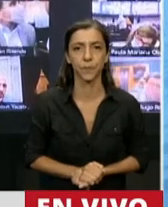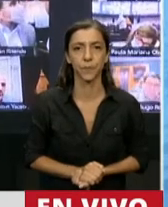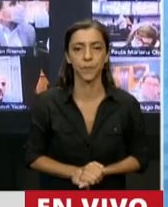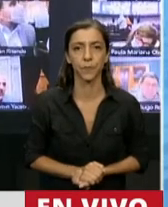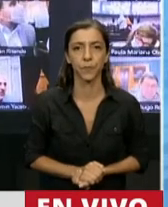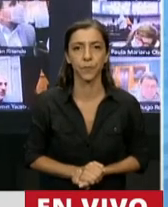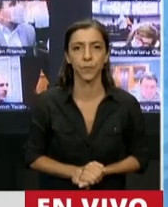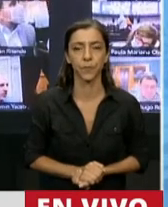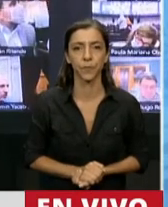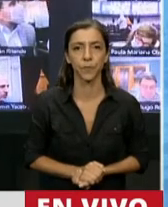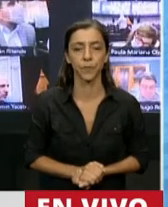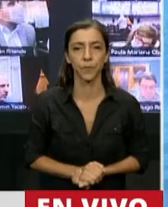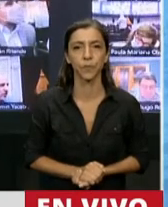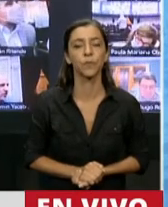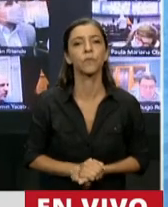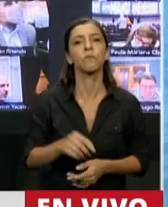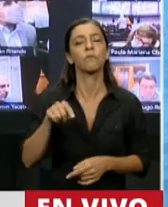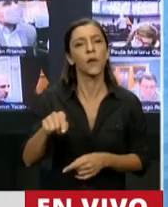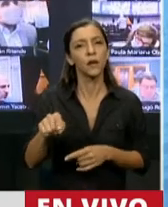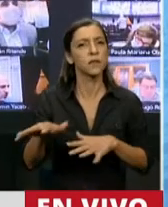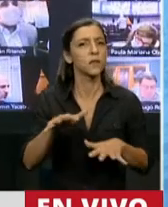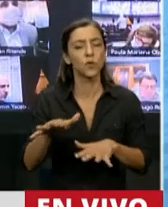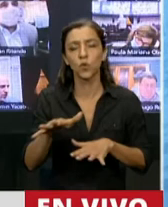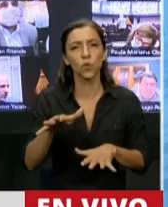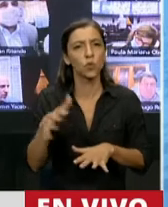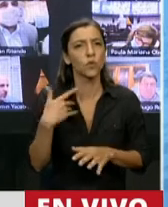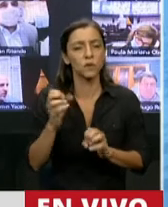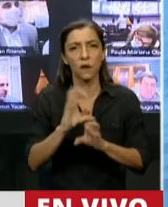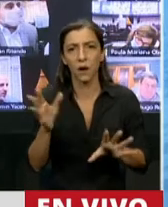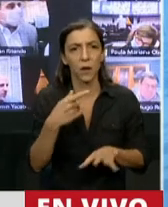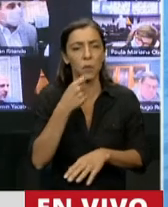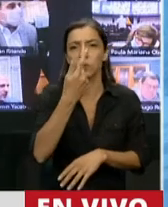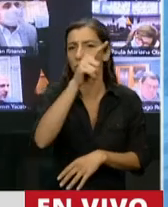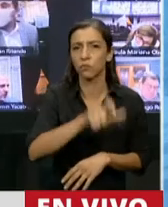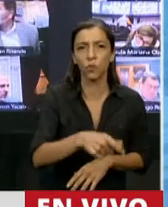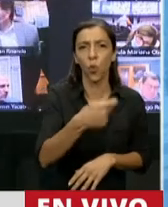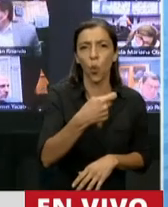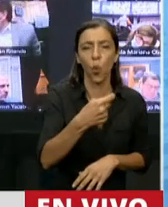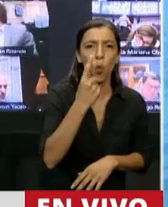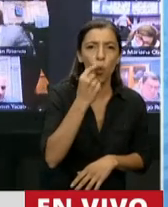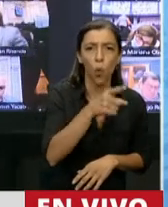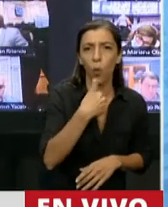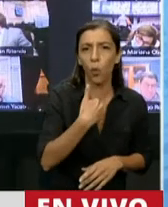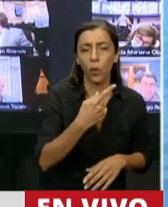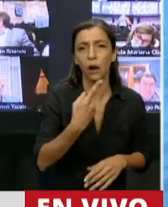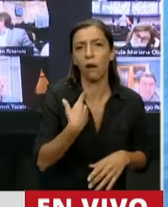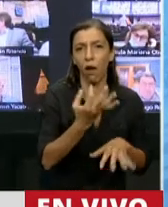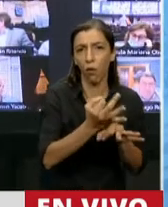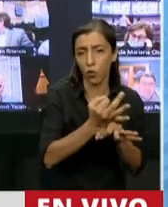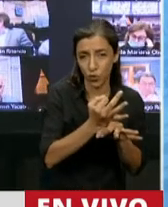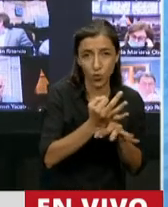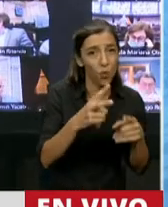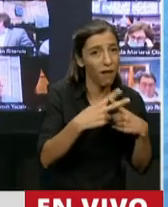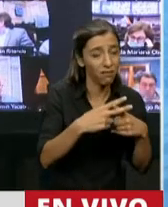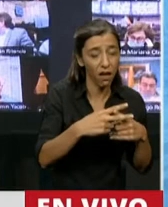llegan hasta la horrible situación de que un jubilado nuestro de nuestra provincia, un jubilado de una escuela técnica, falleció esperando que se autorice su